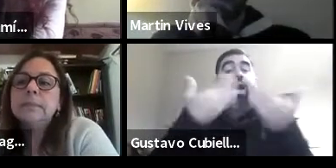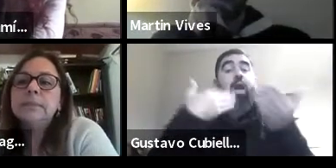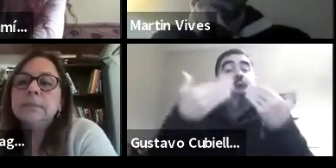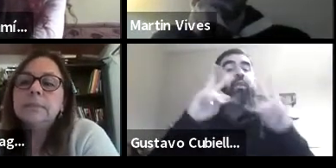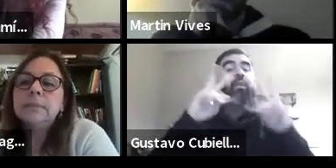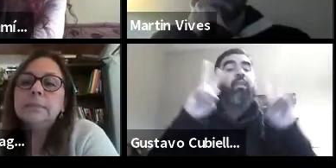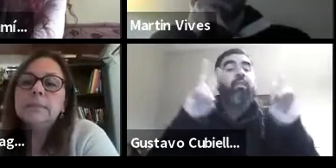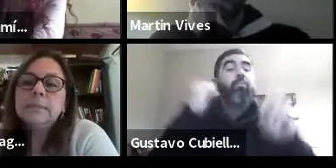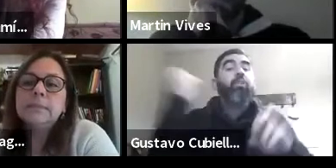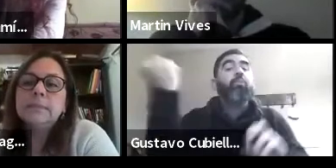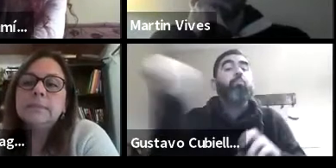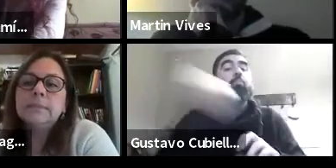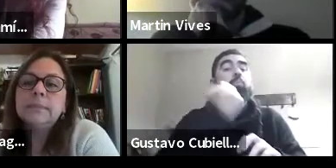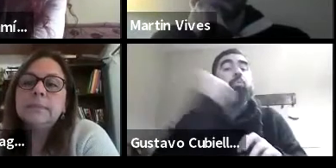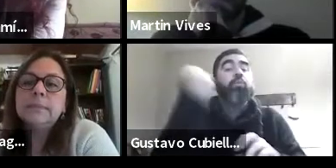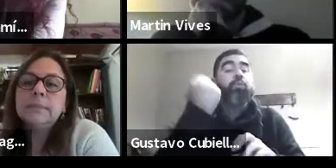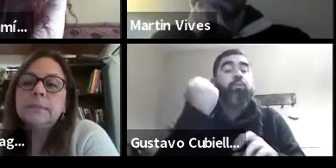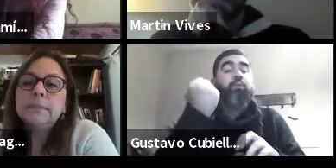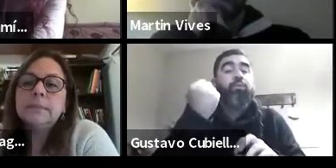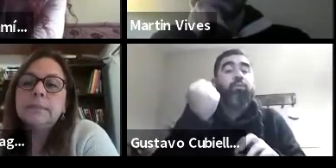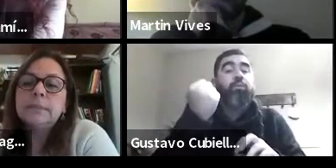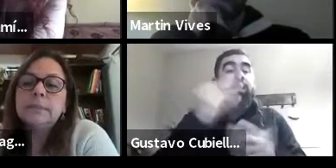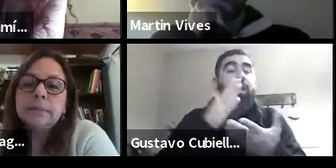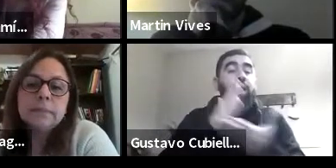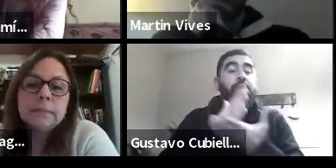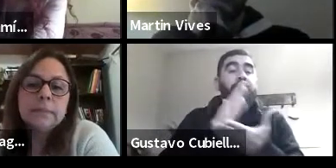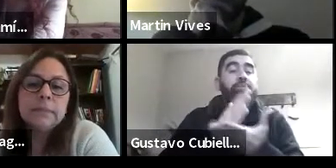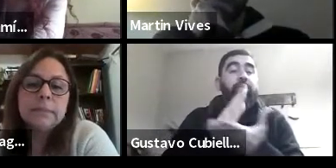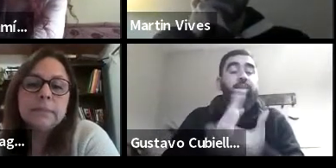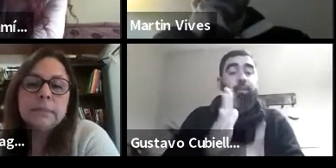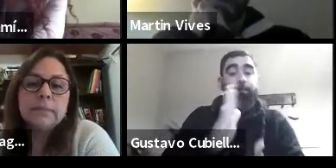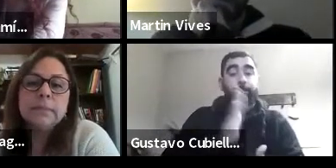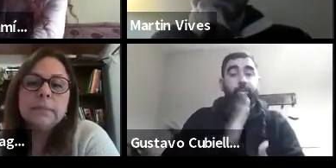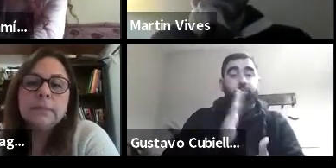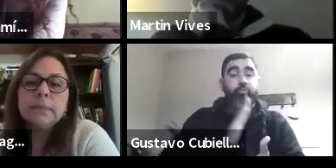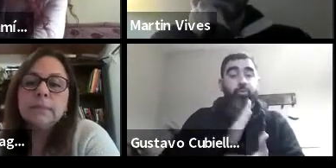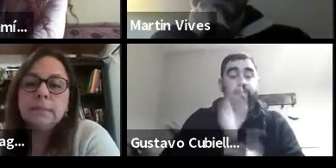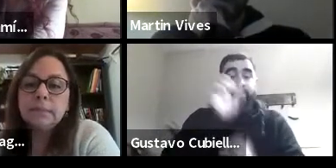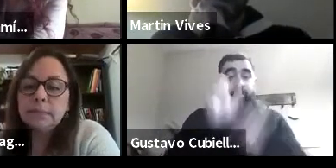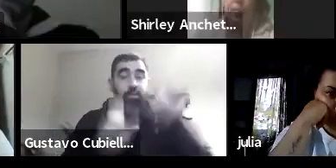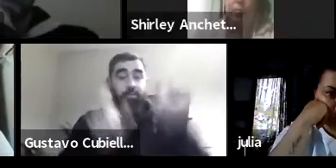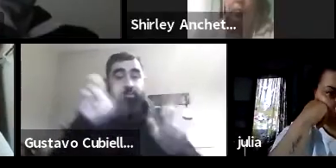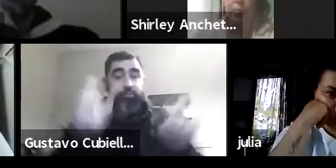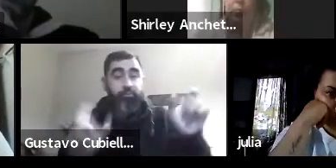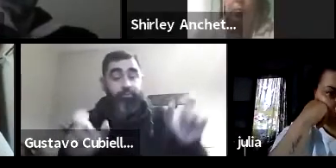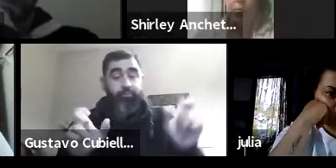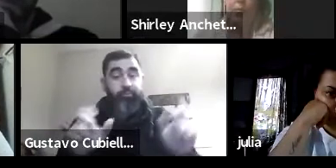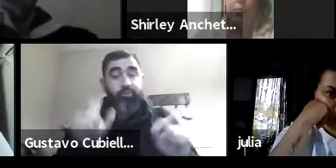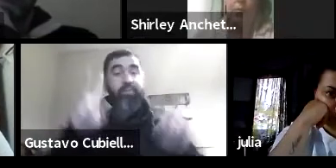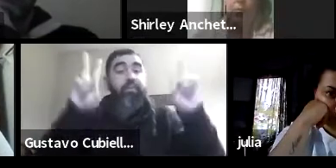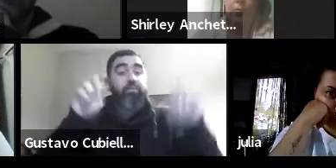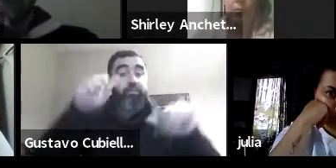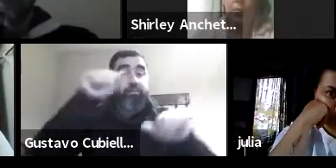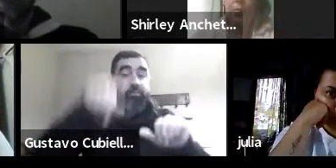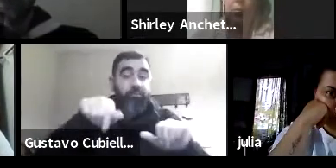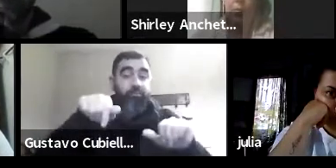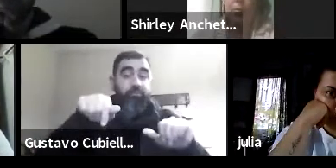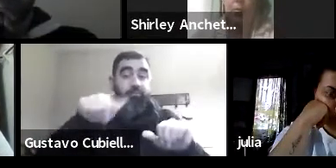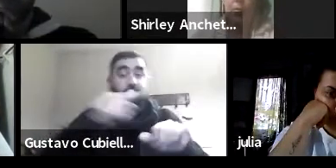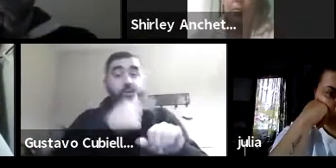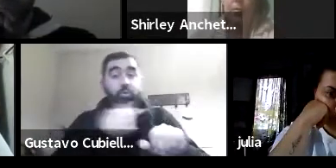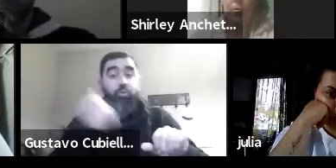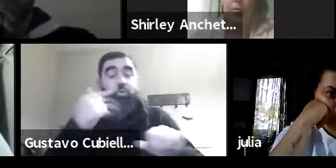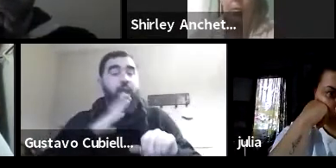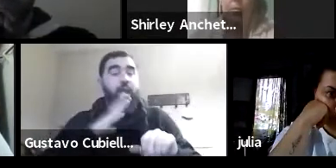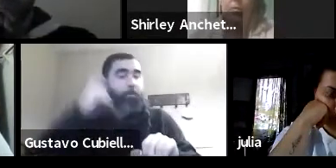relevancia, la importancia de los asistentes personales en la vida de las familias, ¿no? En este caso, bueno, capaz que nosotros tenemos la